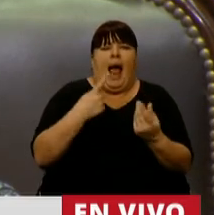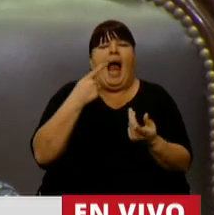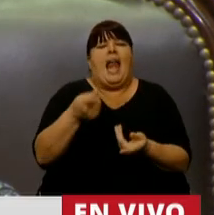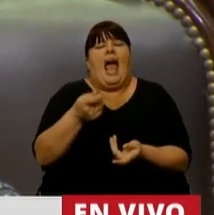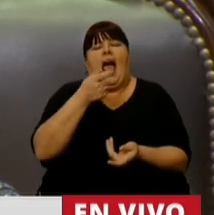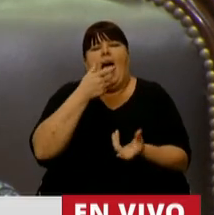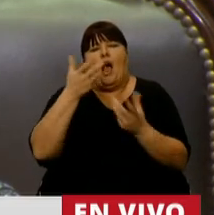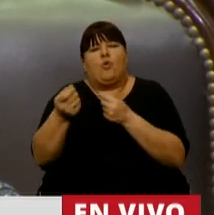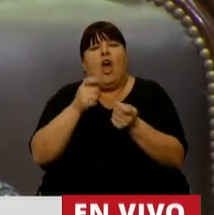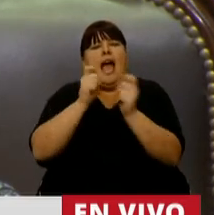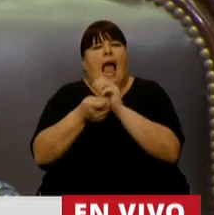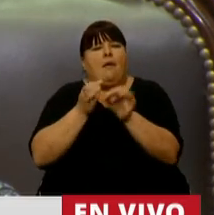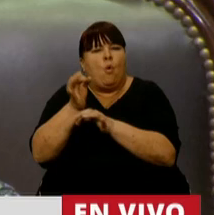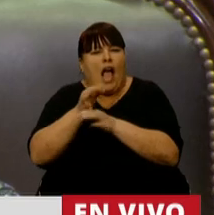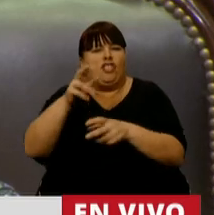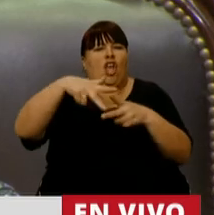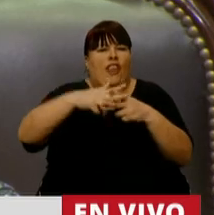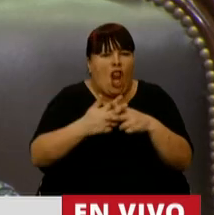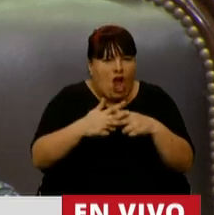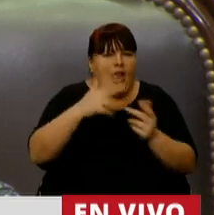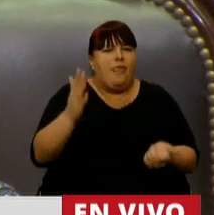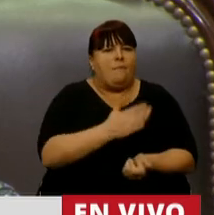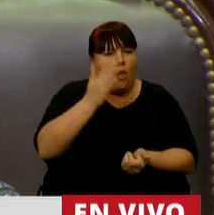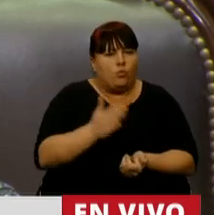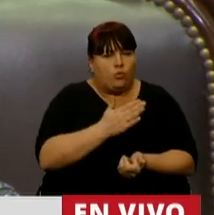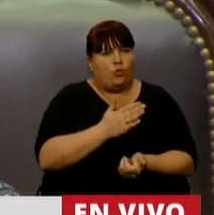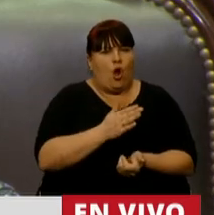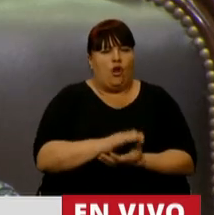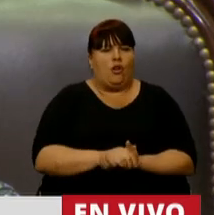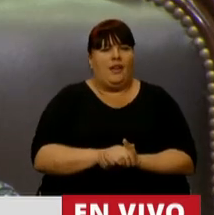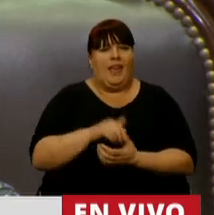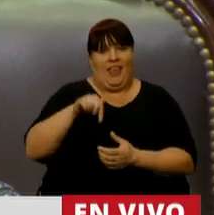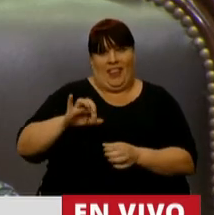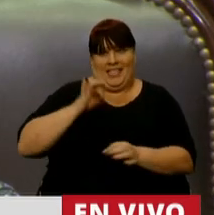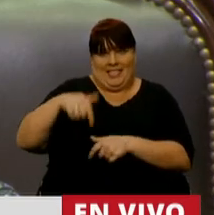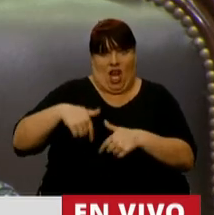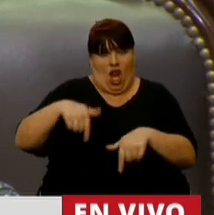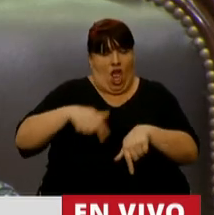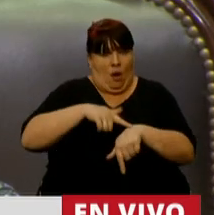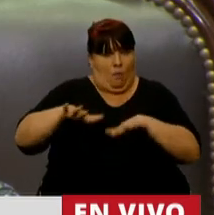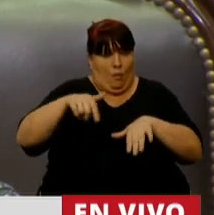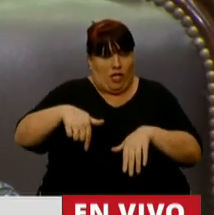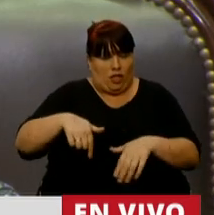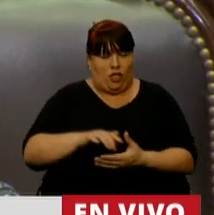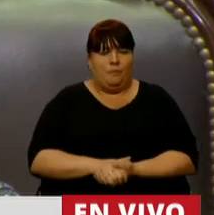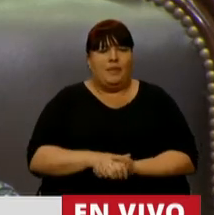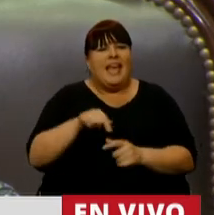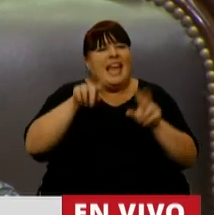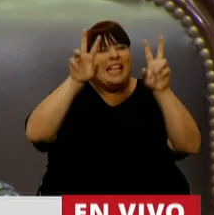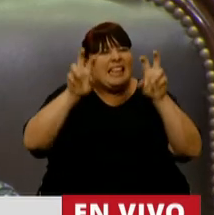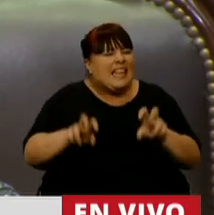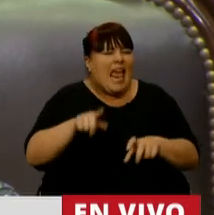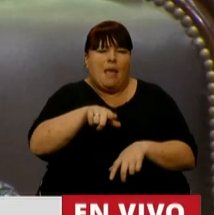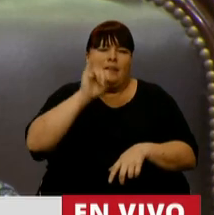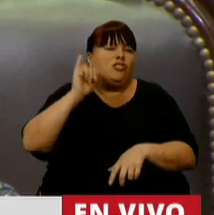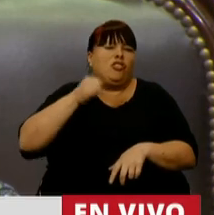cambios educativos, tecnológicos y productivos de este siglo de la actualidad. Estos son los temas que,